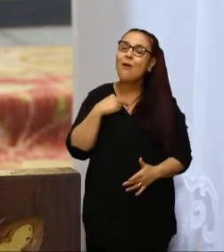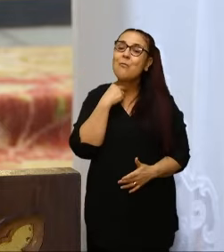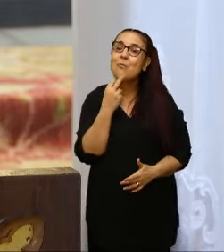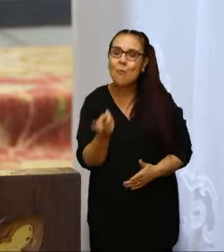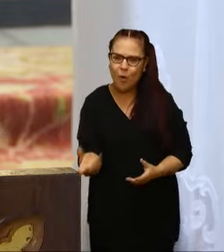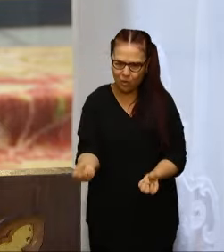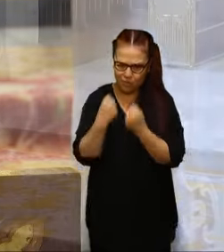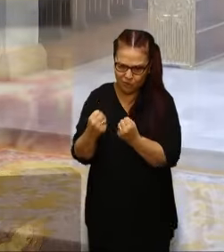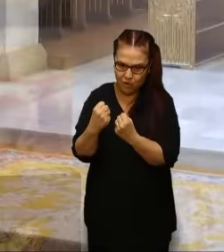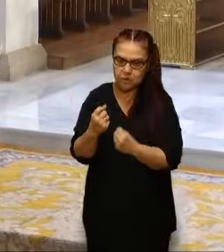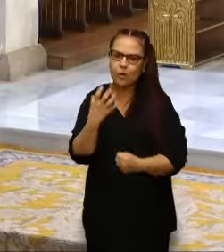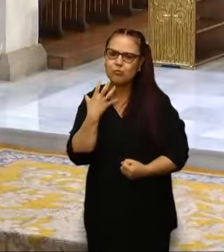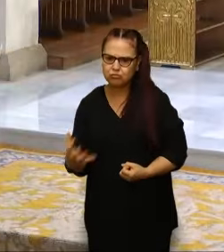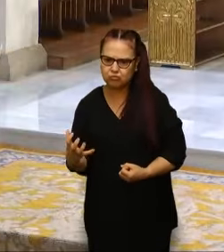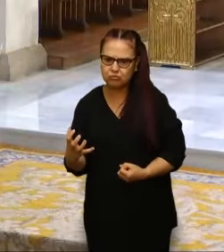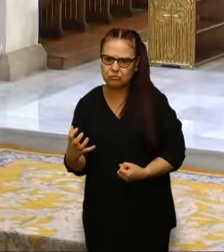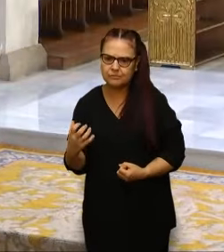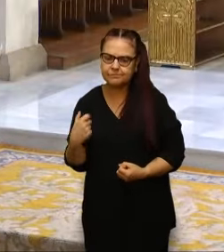voz.